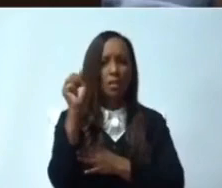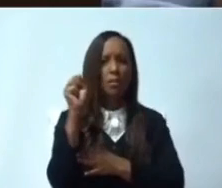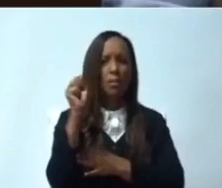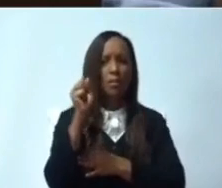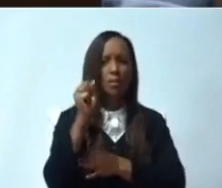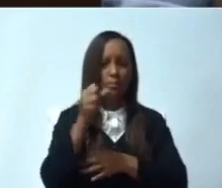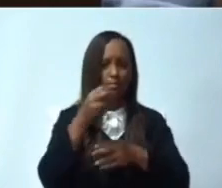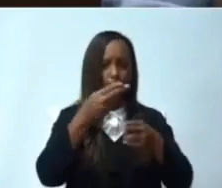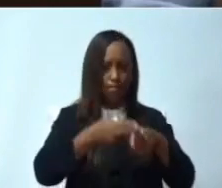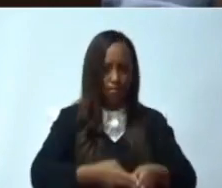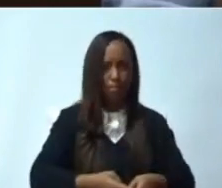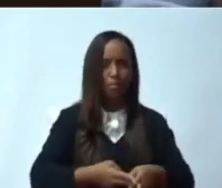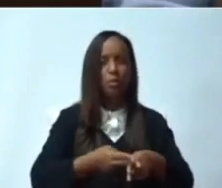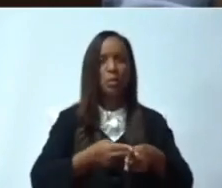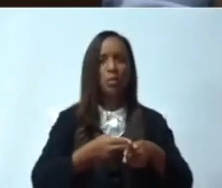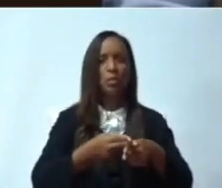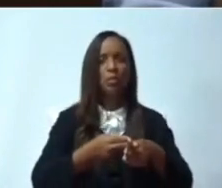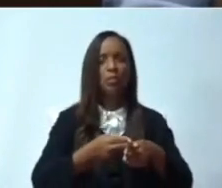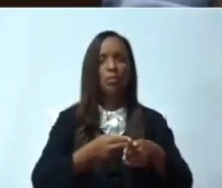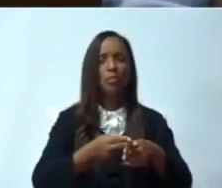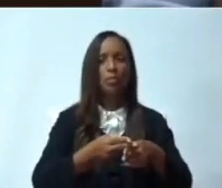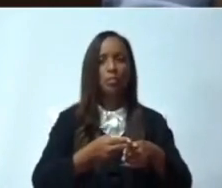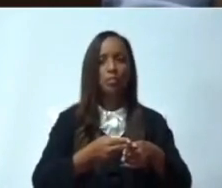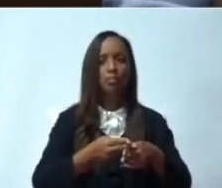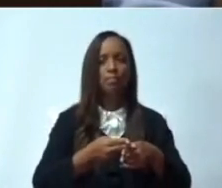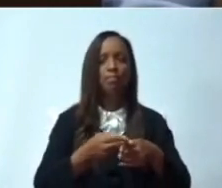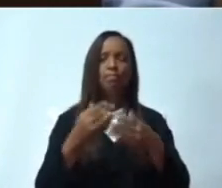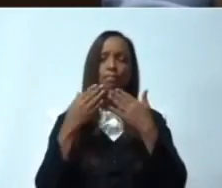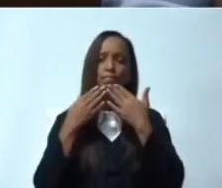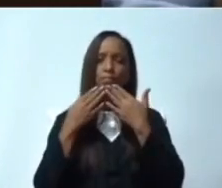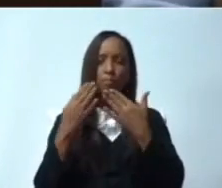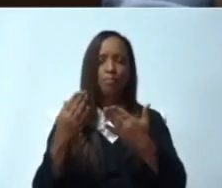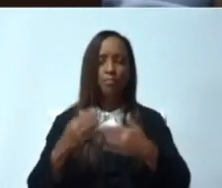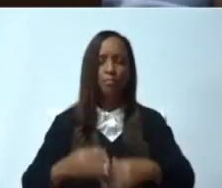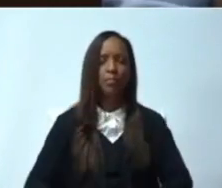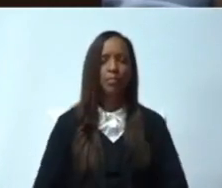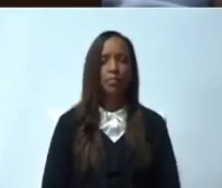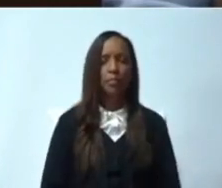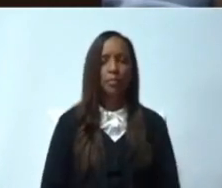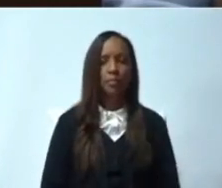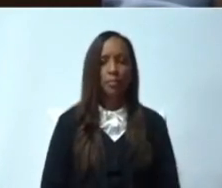Ahora el honorable diputado Sócrates Pérez, Santo Domingo Norte.